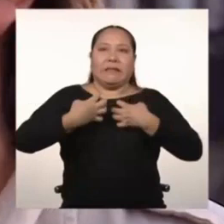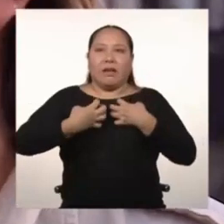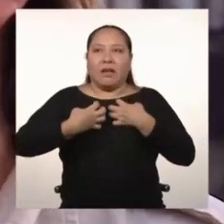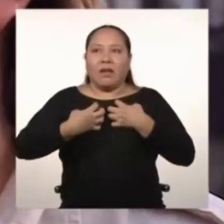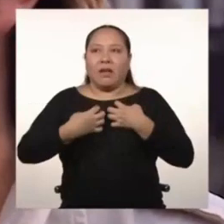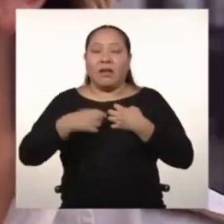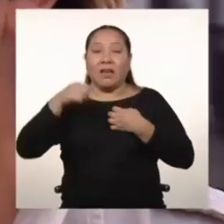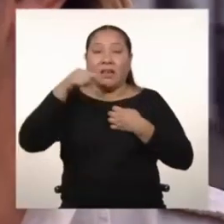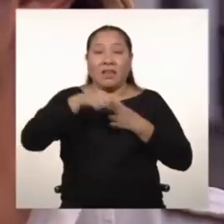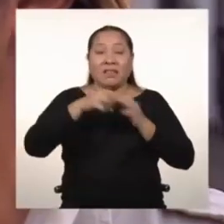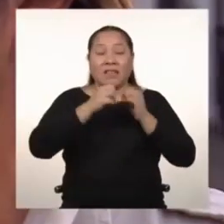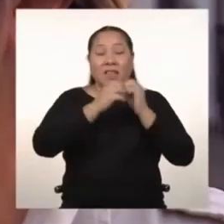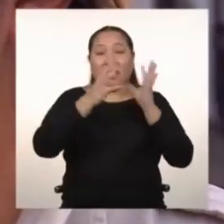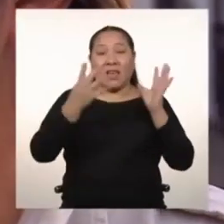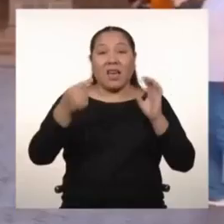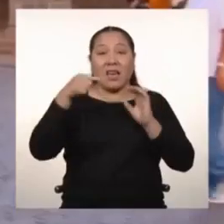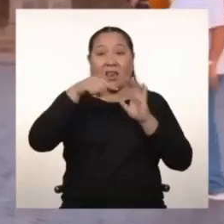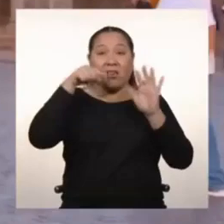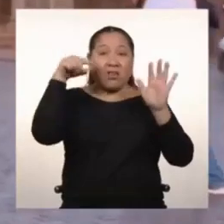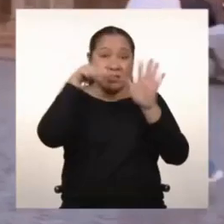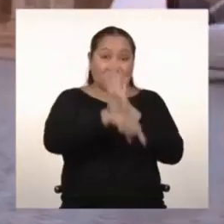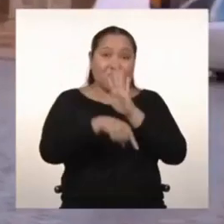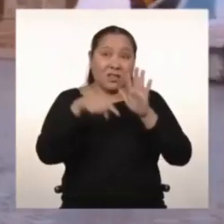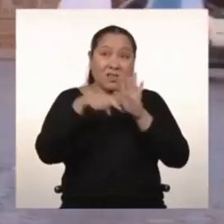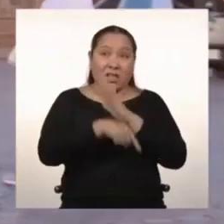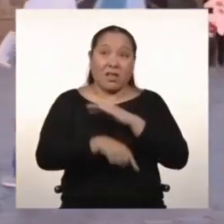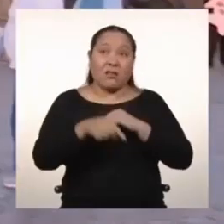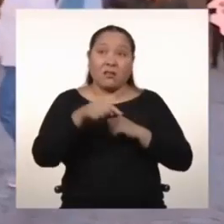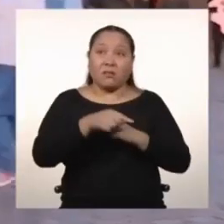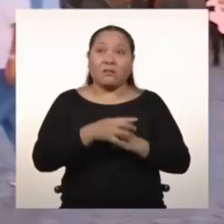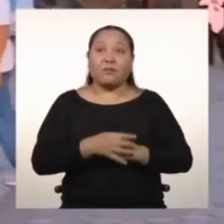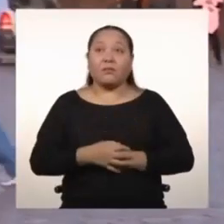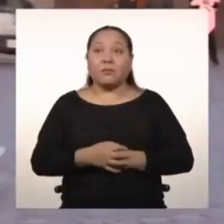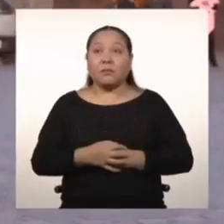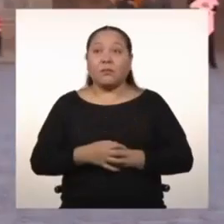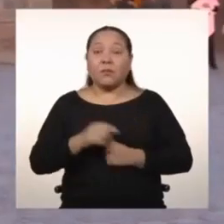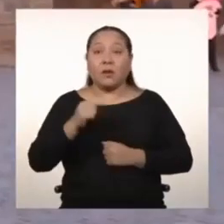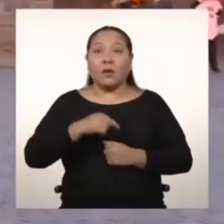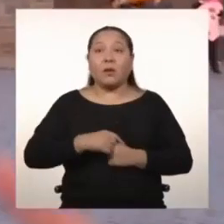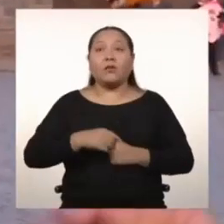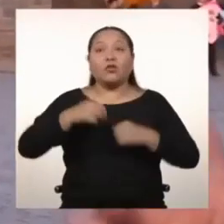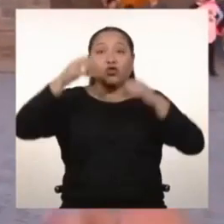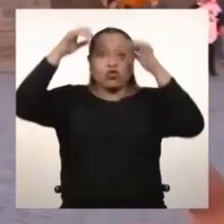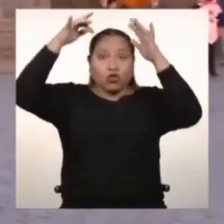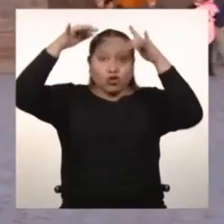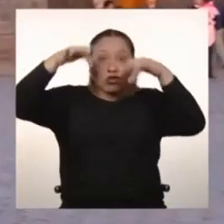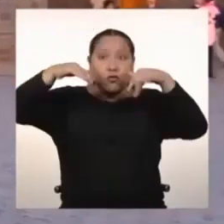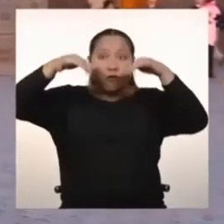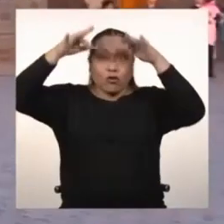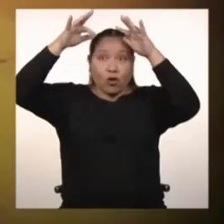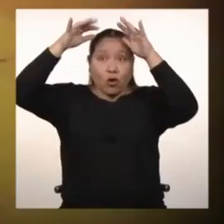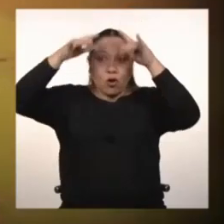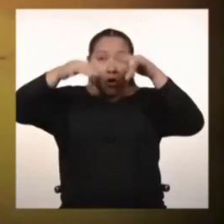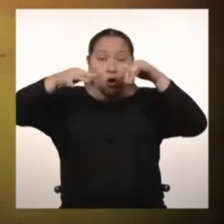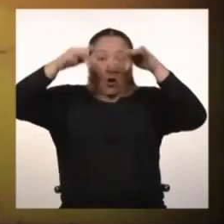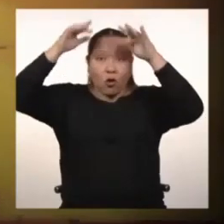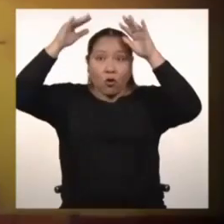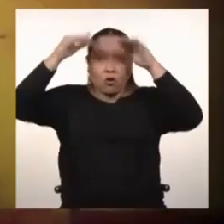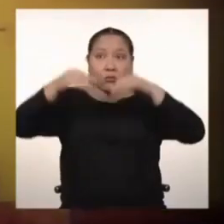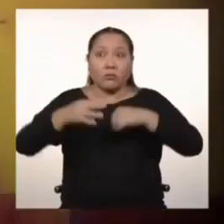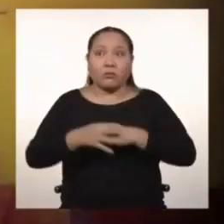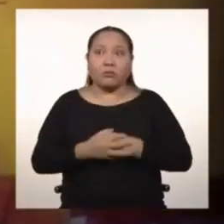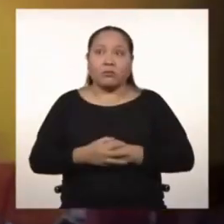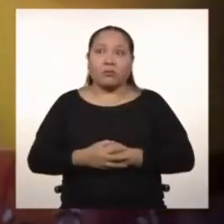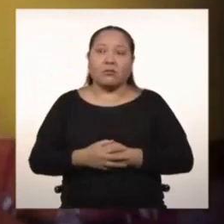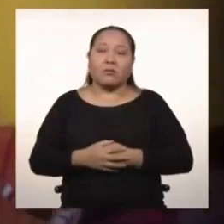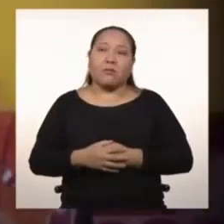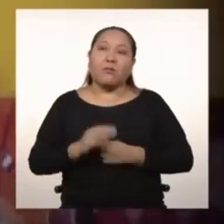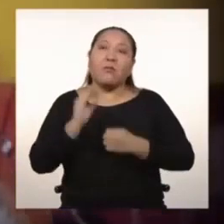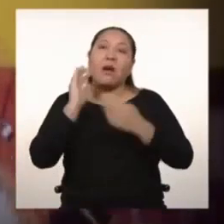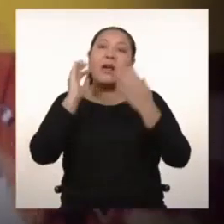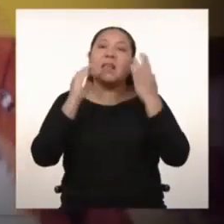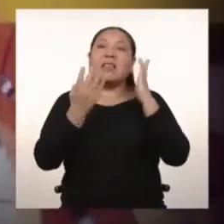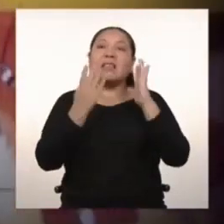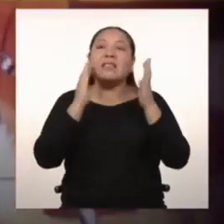Ese día de la ejecución, pues, llovió, ¿no? Fue como que el